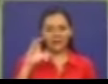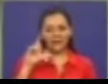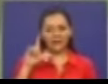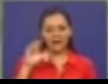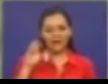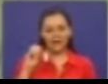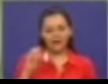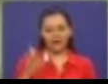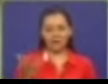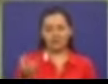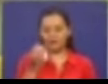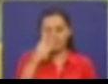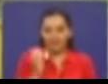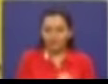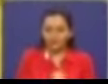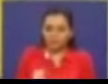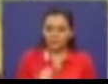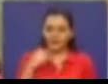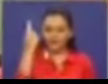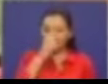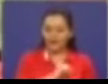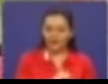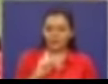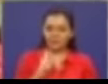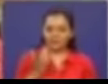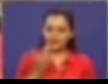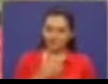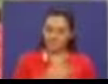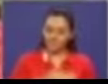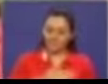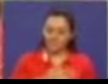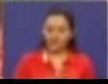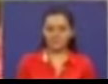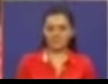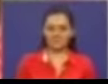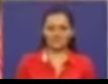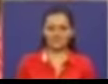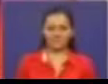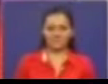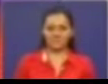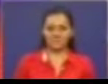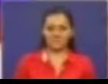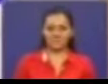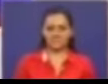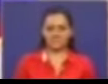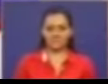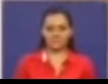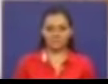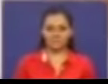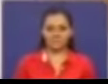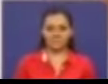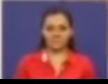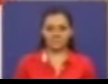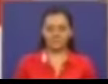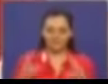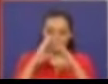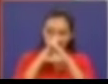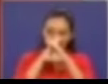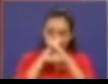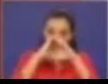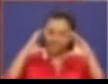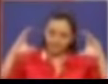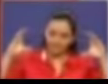de a poquito, si no mata de susto a todo el mundo, pues mal. Ok, bueno, como que se va de diluida la imagen,